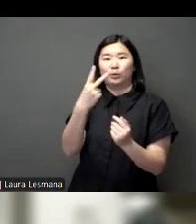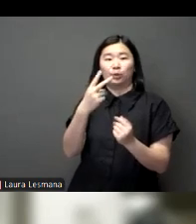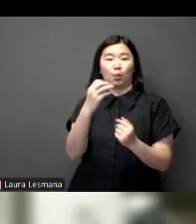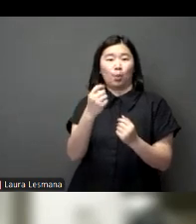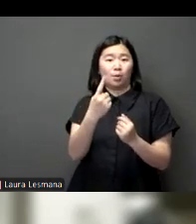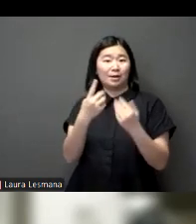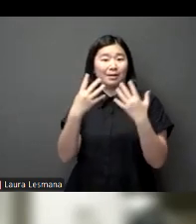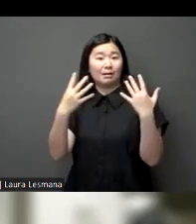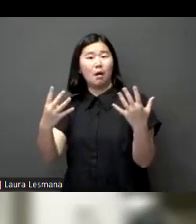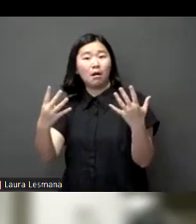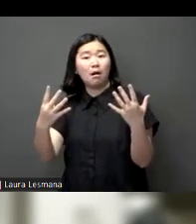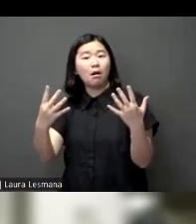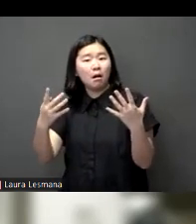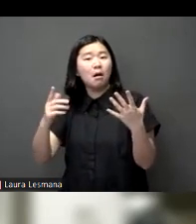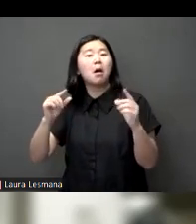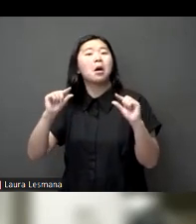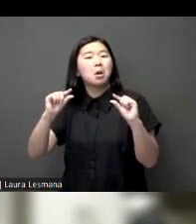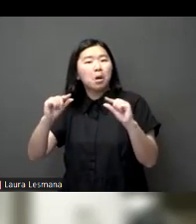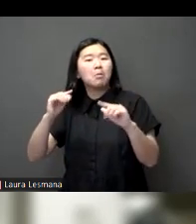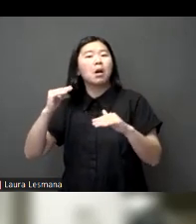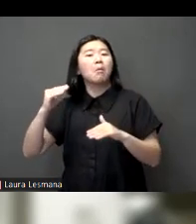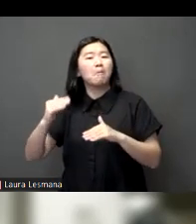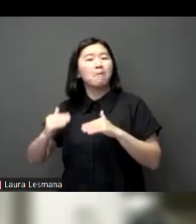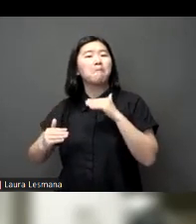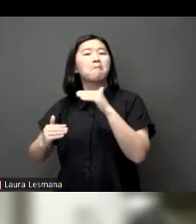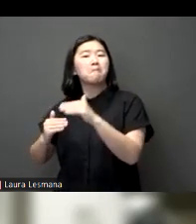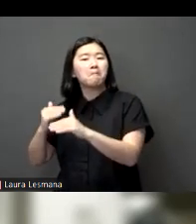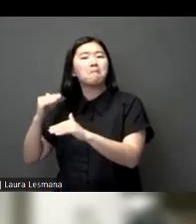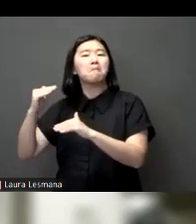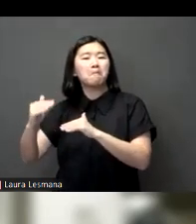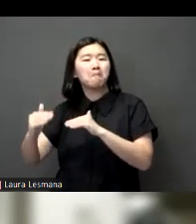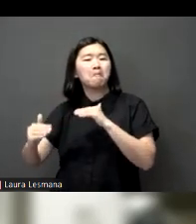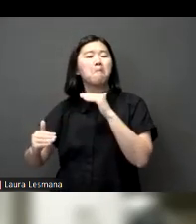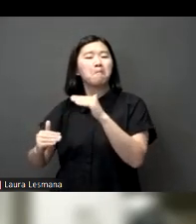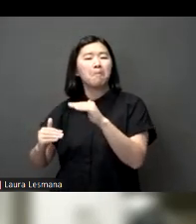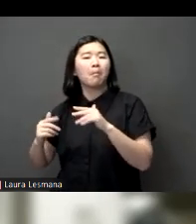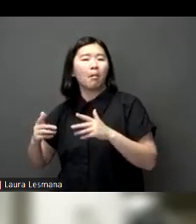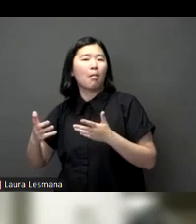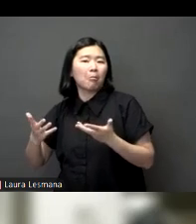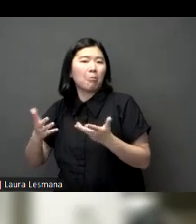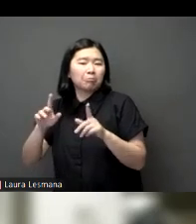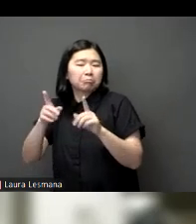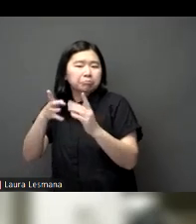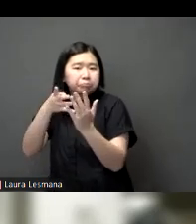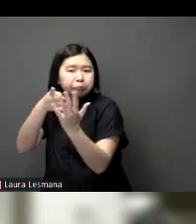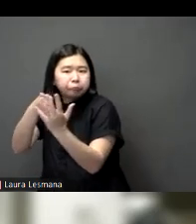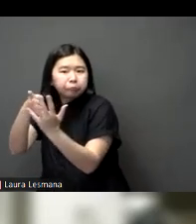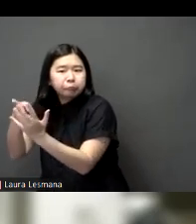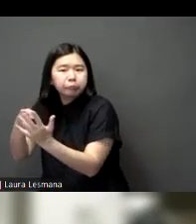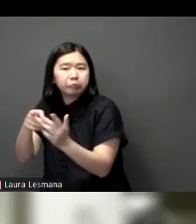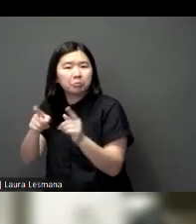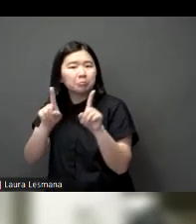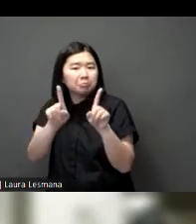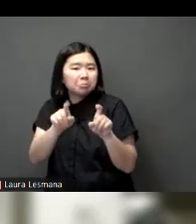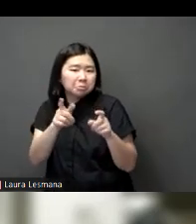Entonces, todos estos avances, toda esta historia natural de la enfermedad, nos hace plantearnos algunos supuestos de que